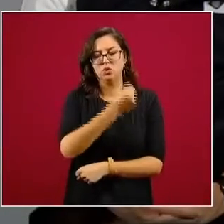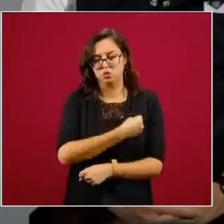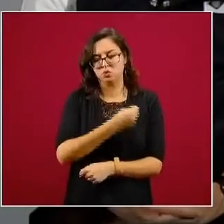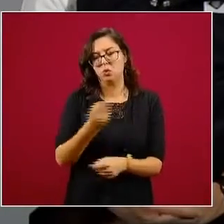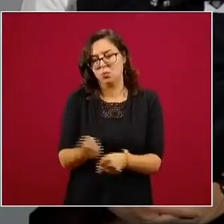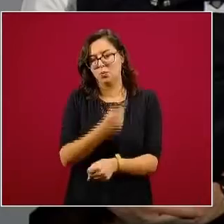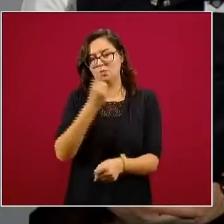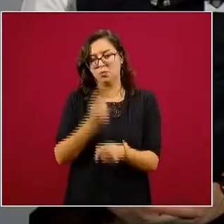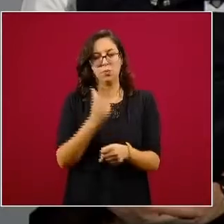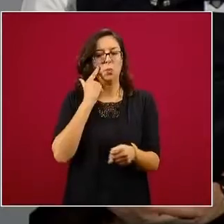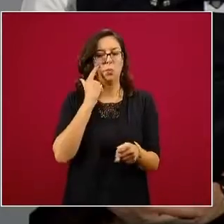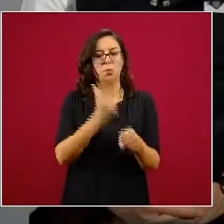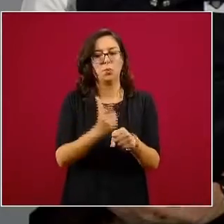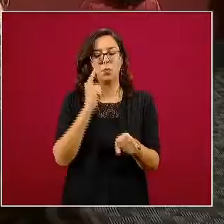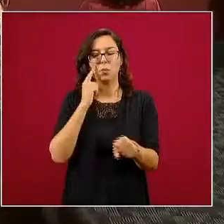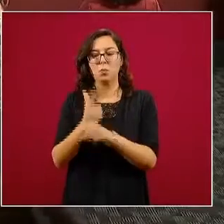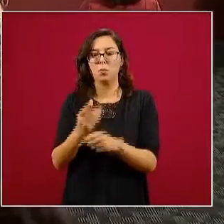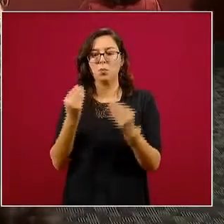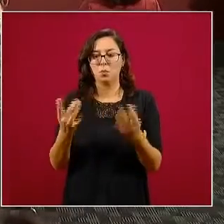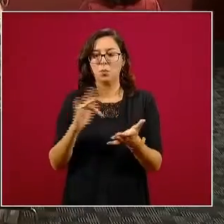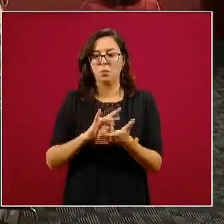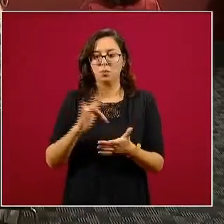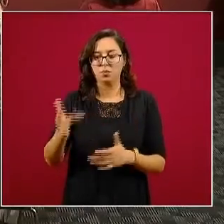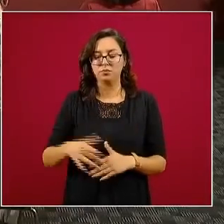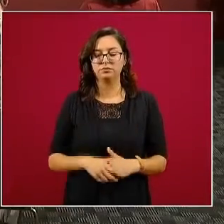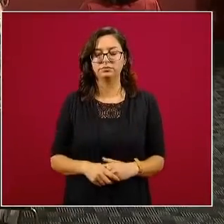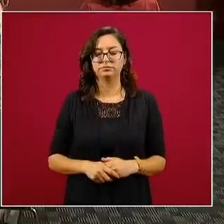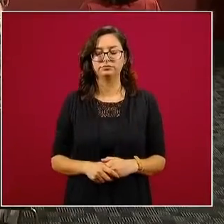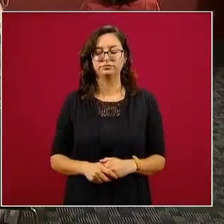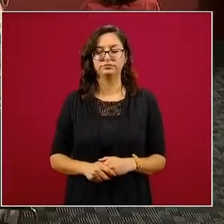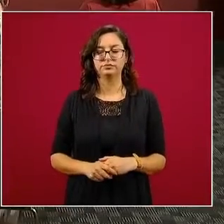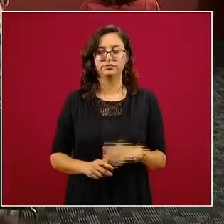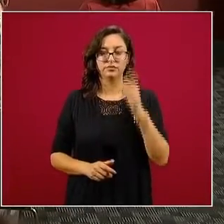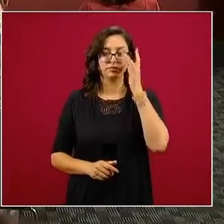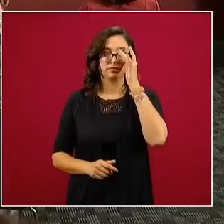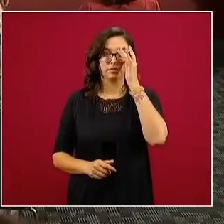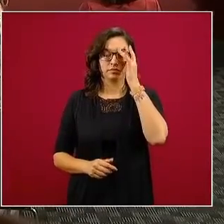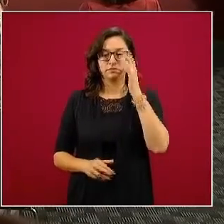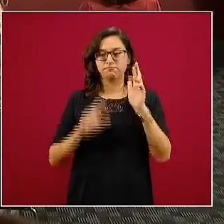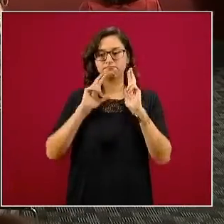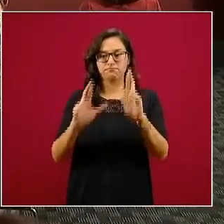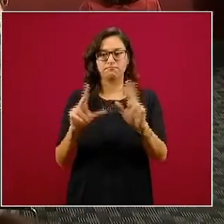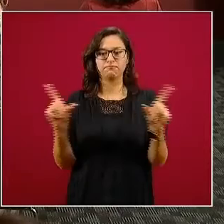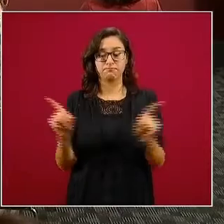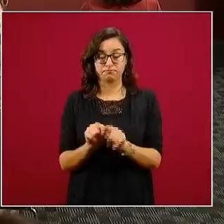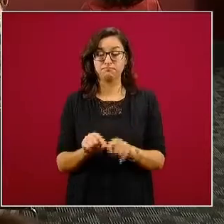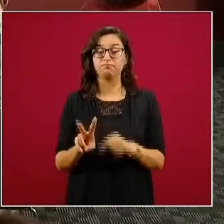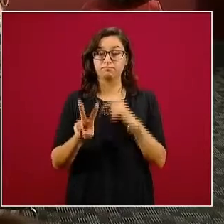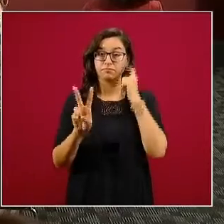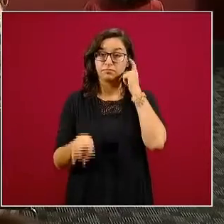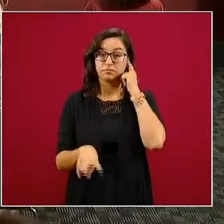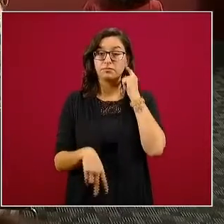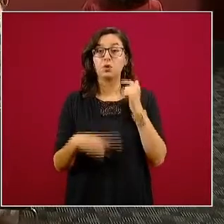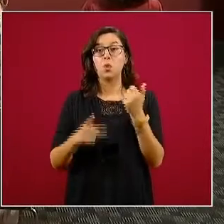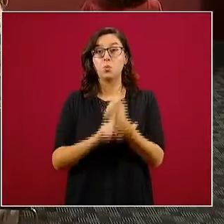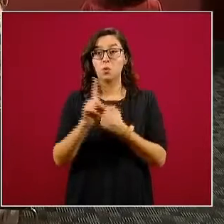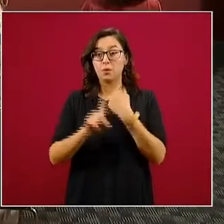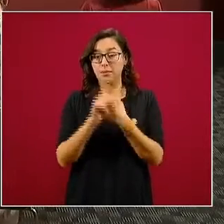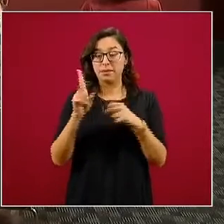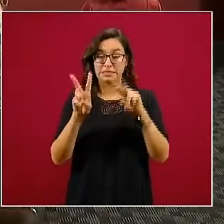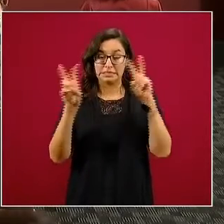un objetivo a alcanzar, que no se nos saturen los hospitales y que todos quienes lo requieran pues